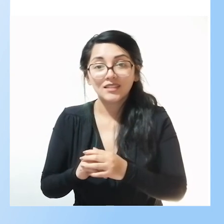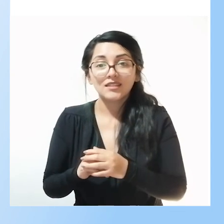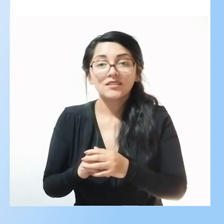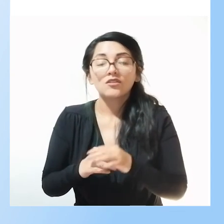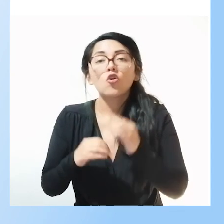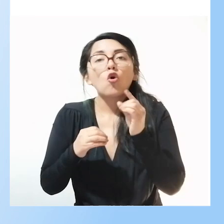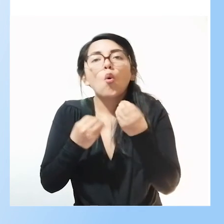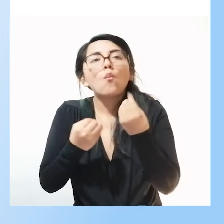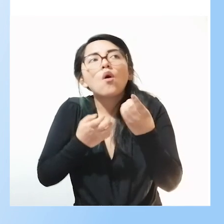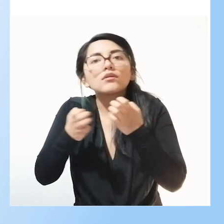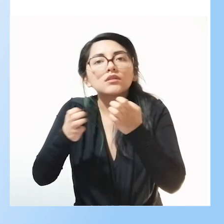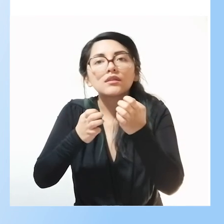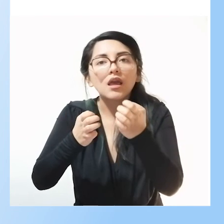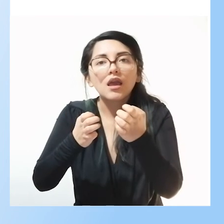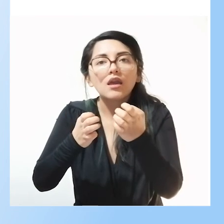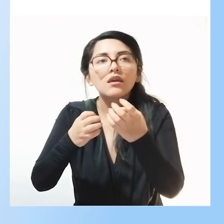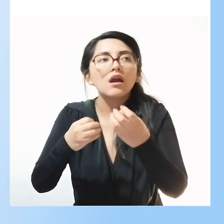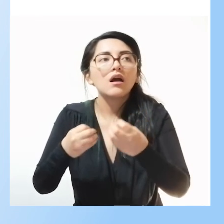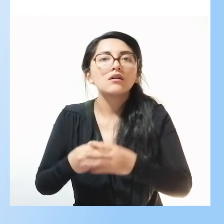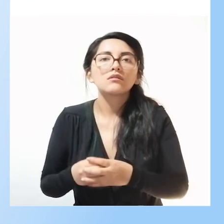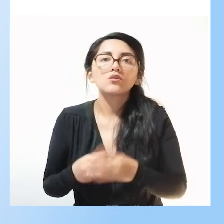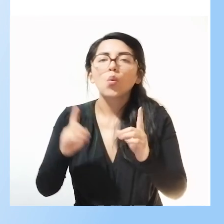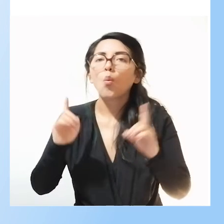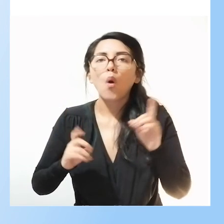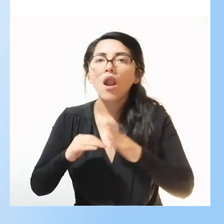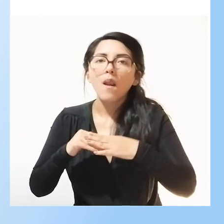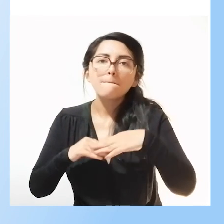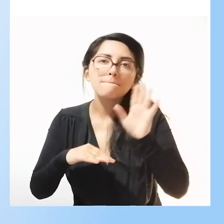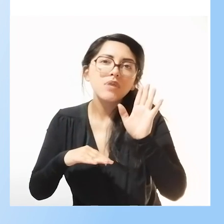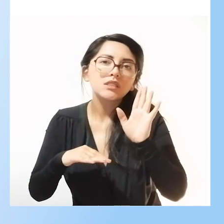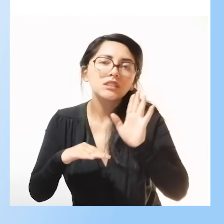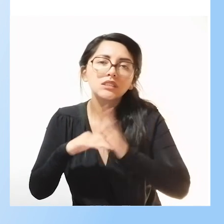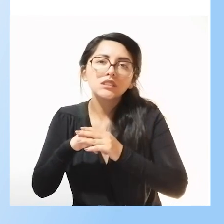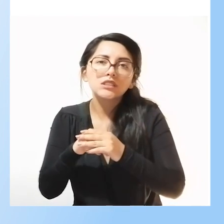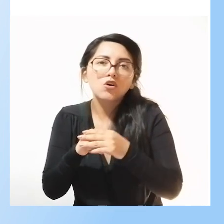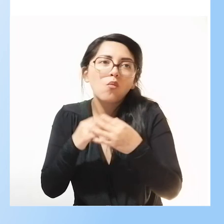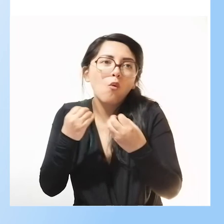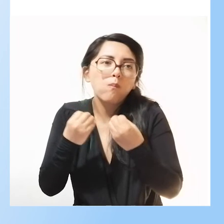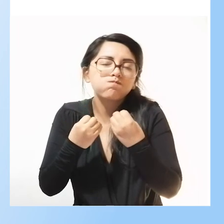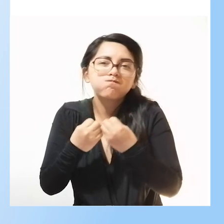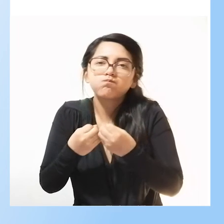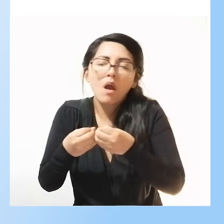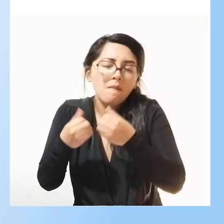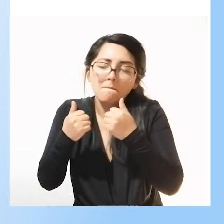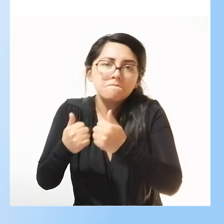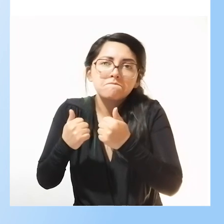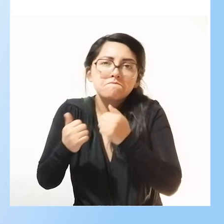tipos de estrategias son las que funcionan en pedagogía hospitalaria, qué estrategias